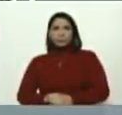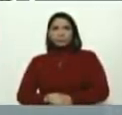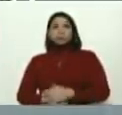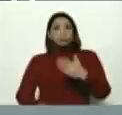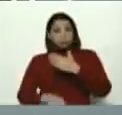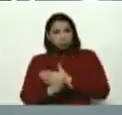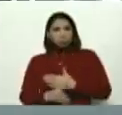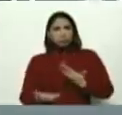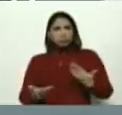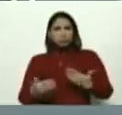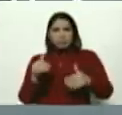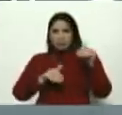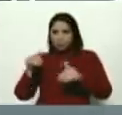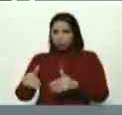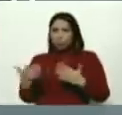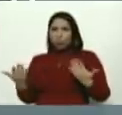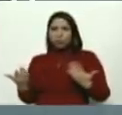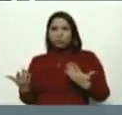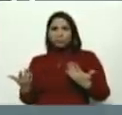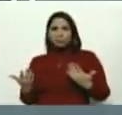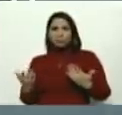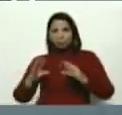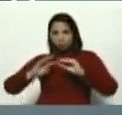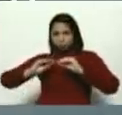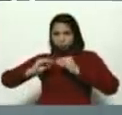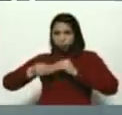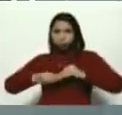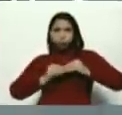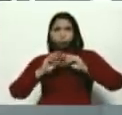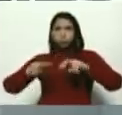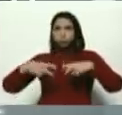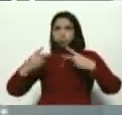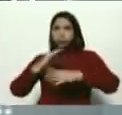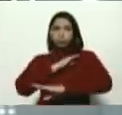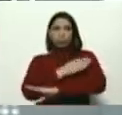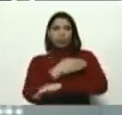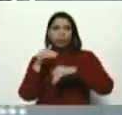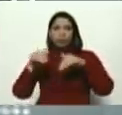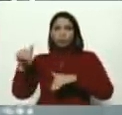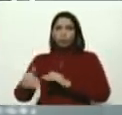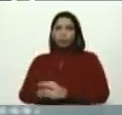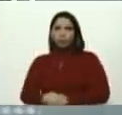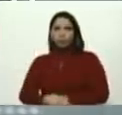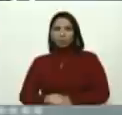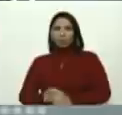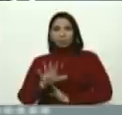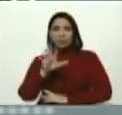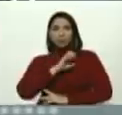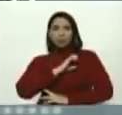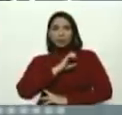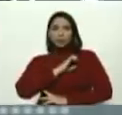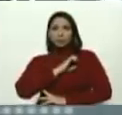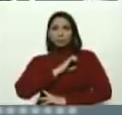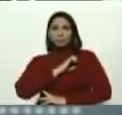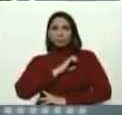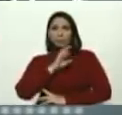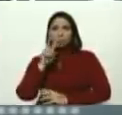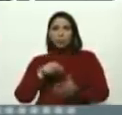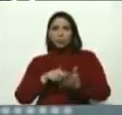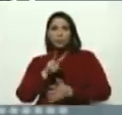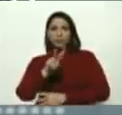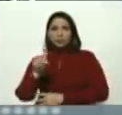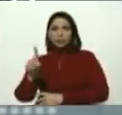Vamos a las elecciones. La renovación del poder electoral. Y el 5 de enero